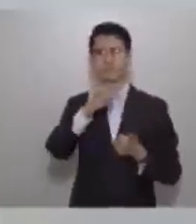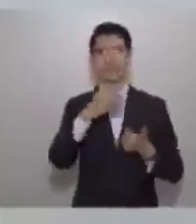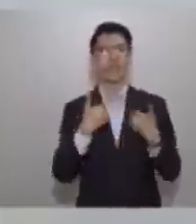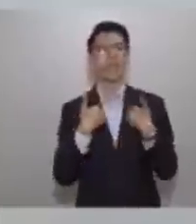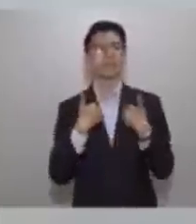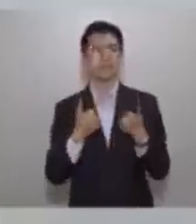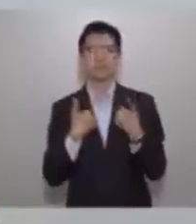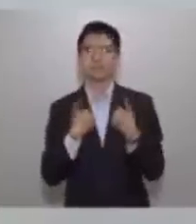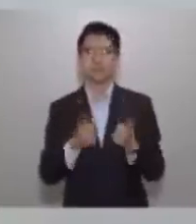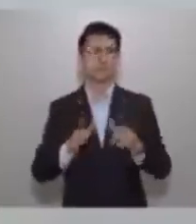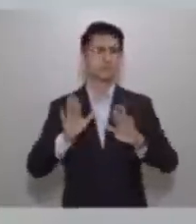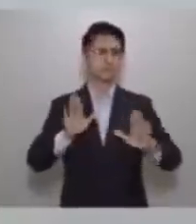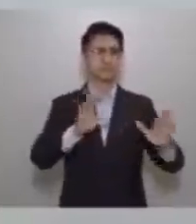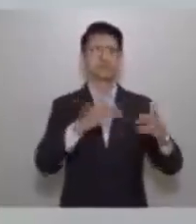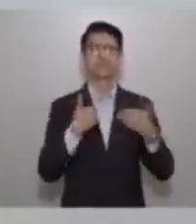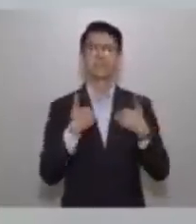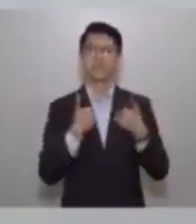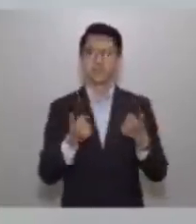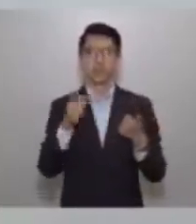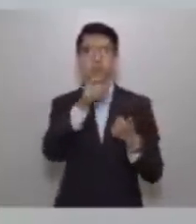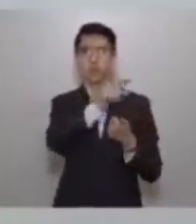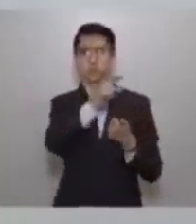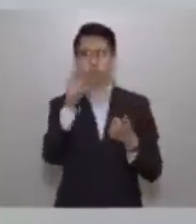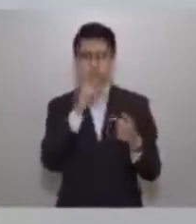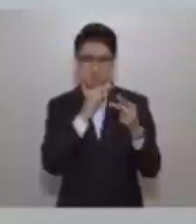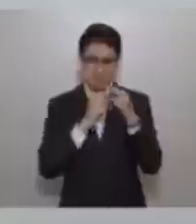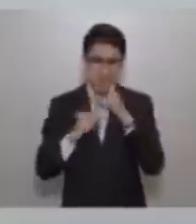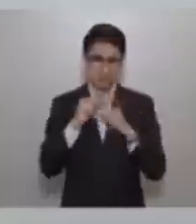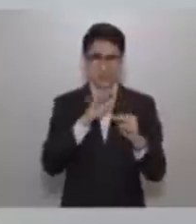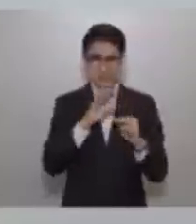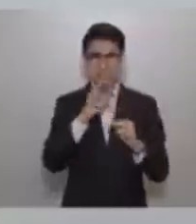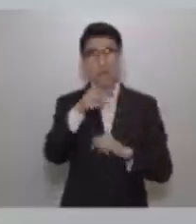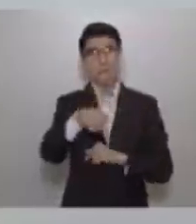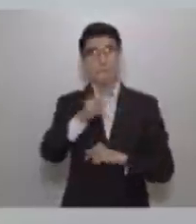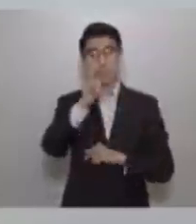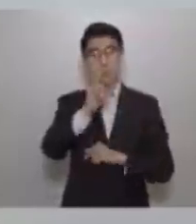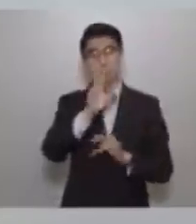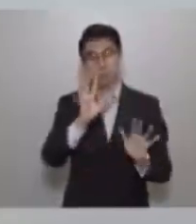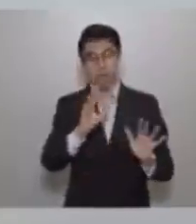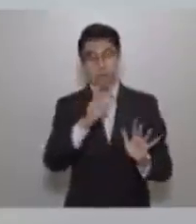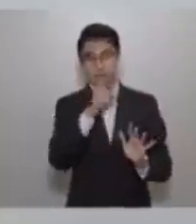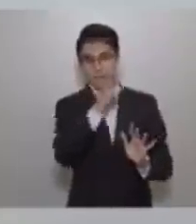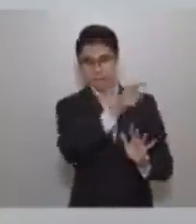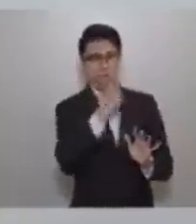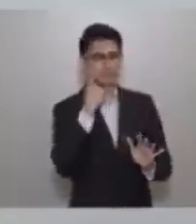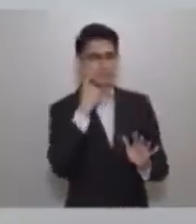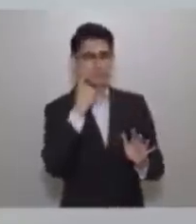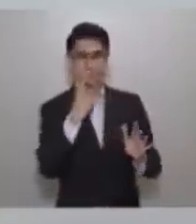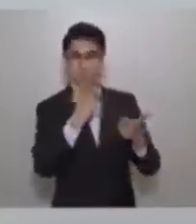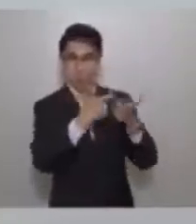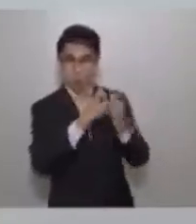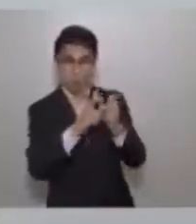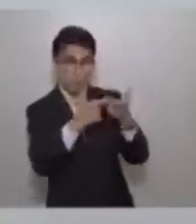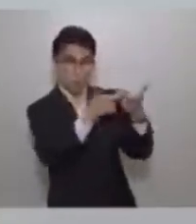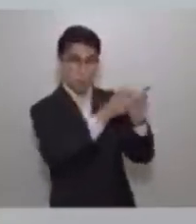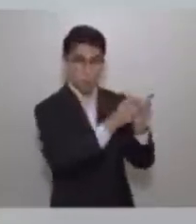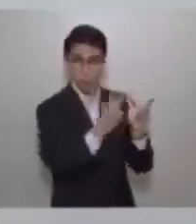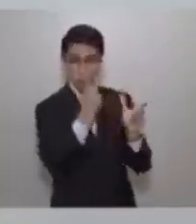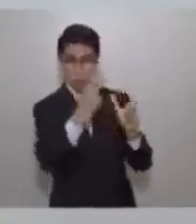evento, Cosama, lo más es fortuito, es una agresión, Cosama, directa contra un grupo antagónico,